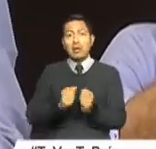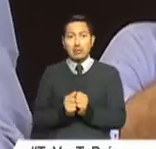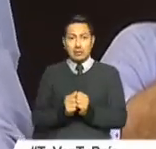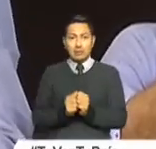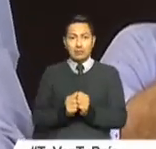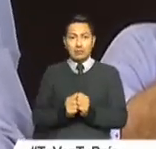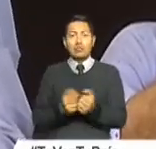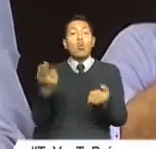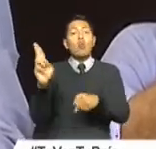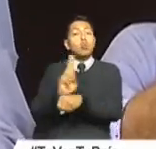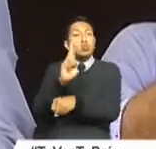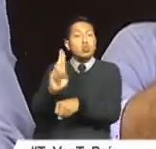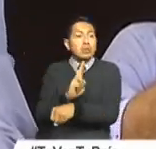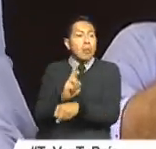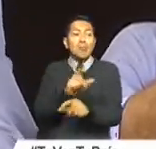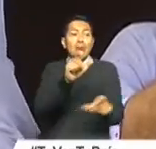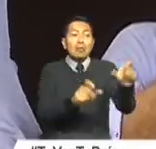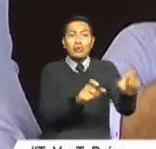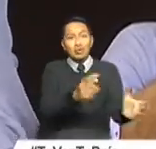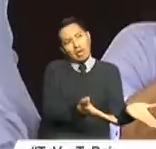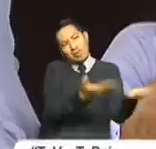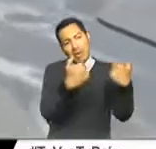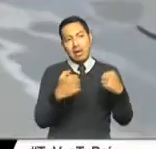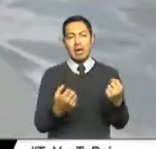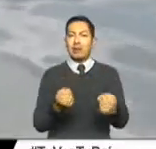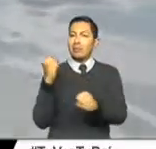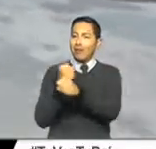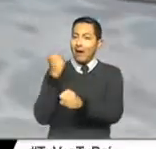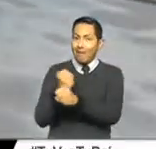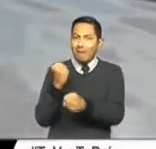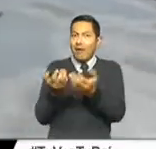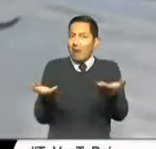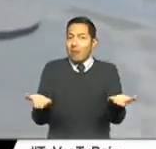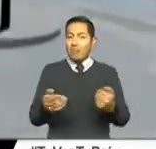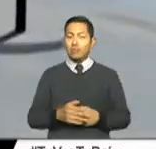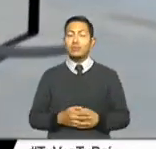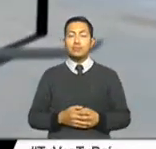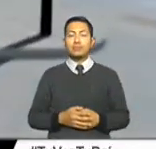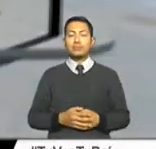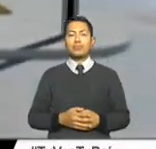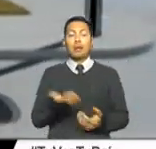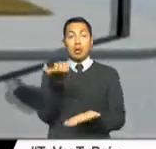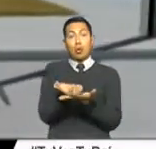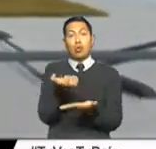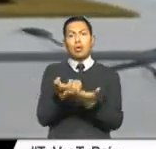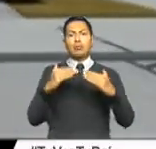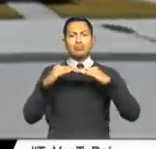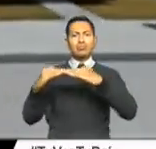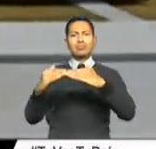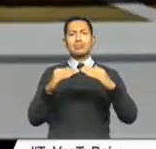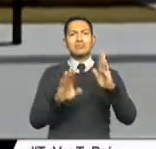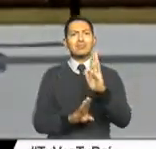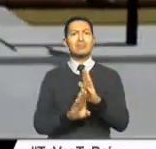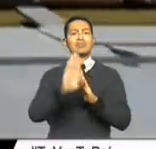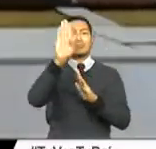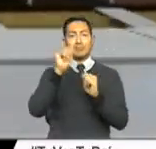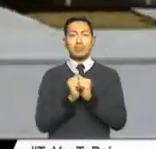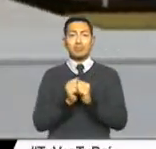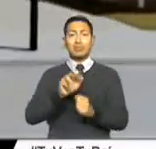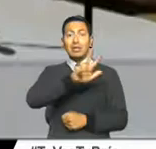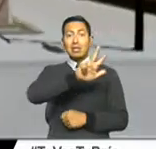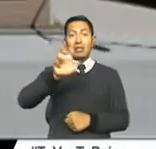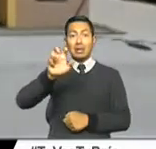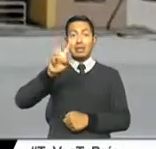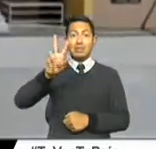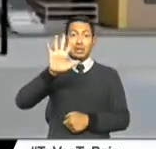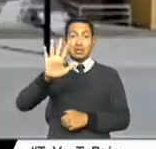utilizan mano de obra del Ecuador. Este proyecto dinamizará la economía, pues para la edificación de las